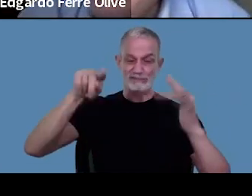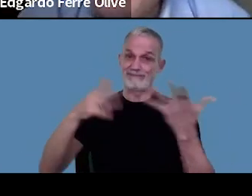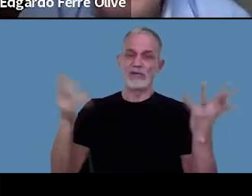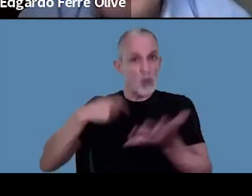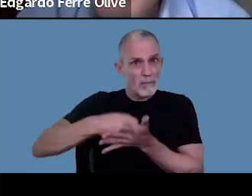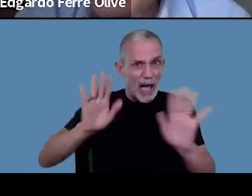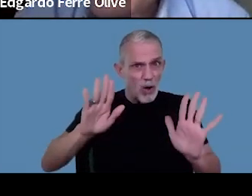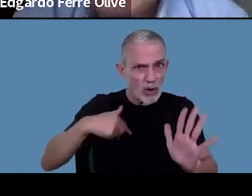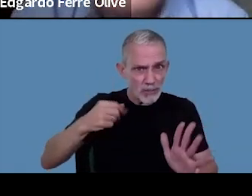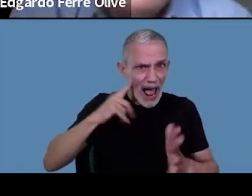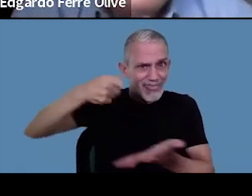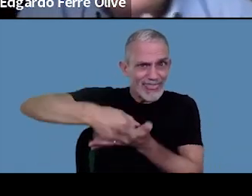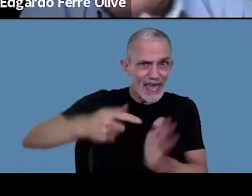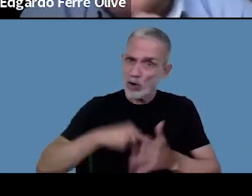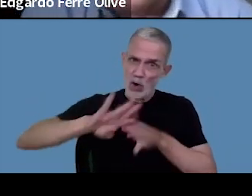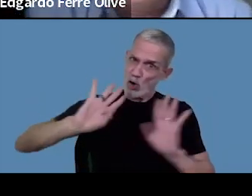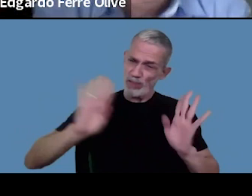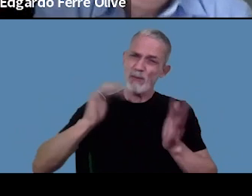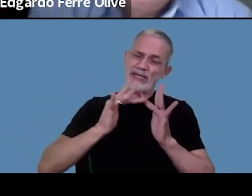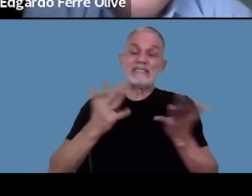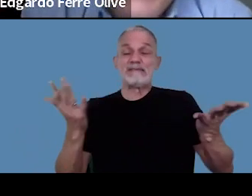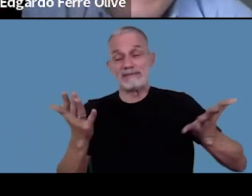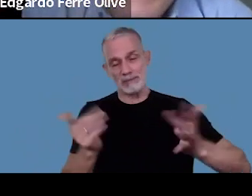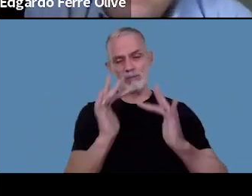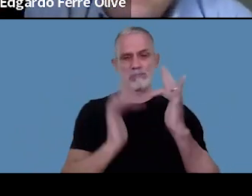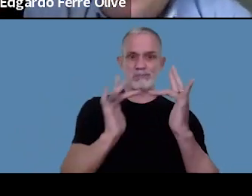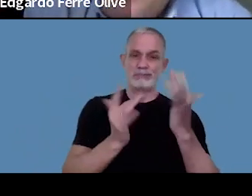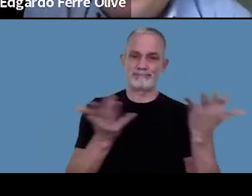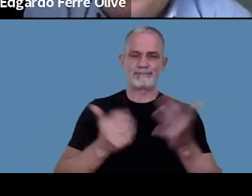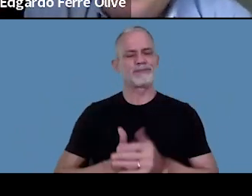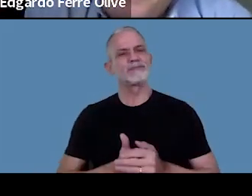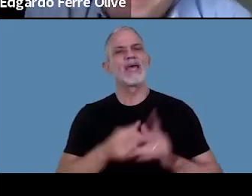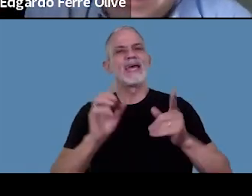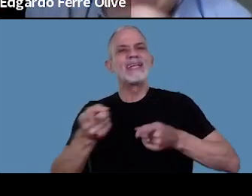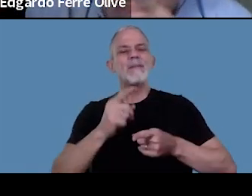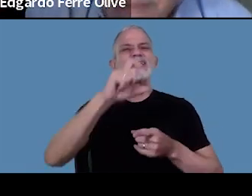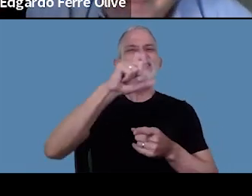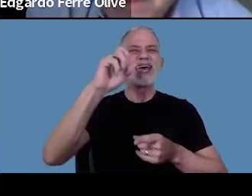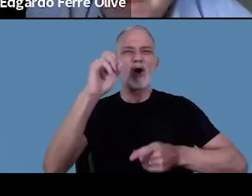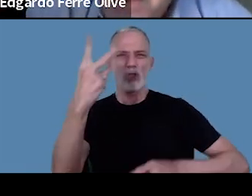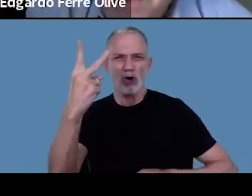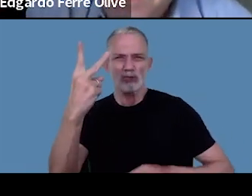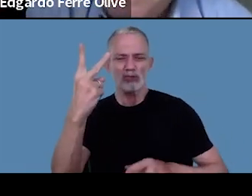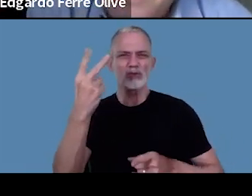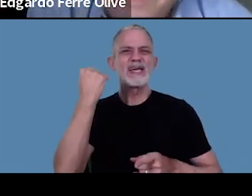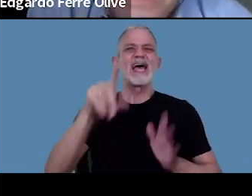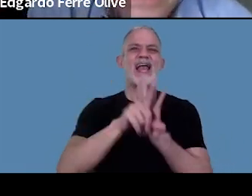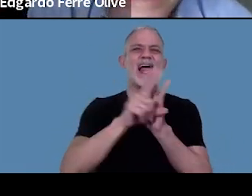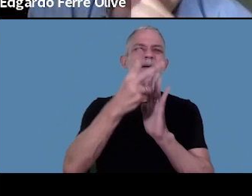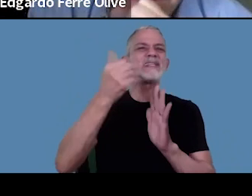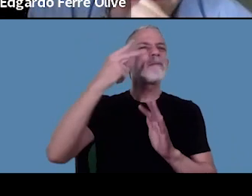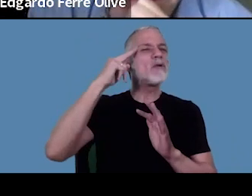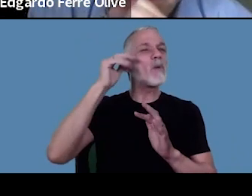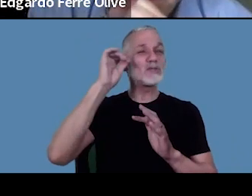al día internet, pero está inestable, que a veces pasa. Bueno, el impuesto de dióxido de carbono, les comentaba, surge la ley 23.966, deja sin efecto